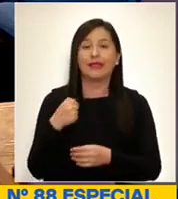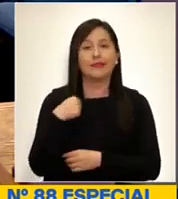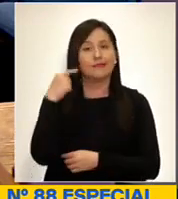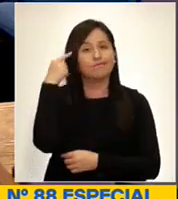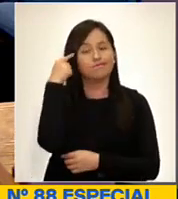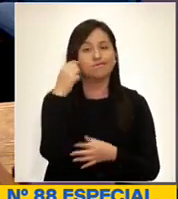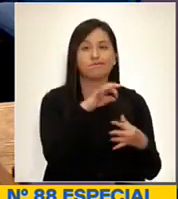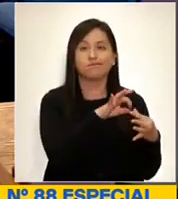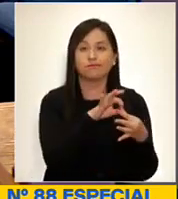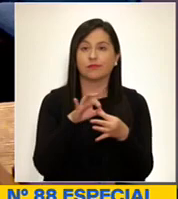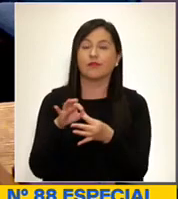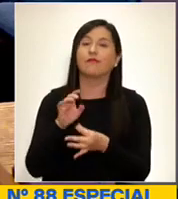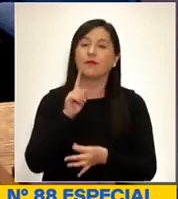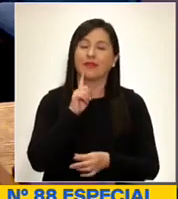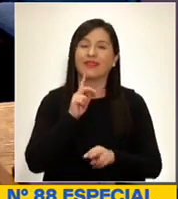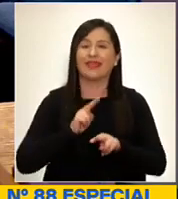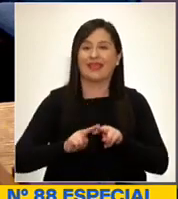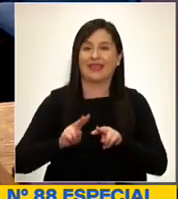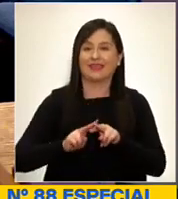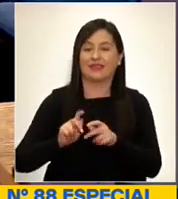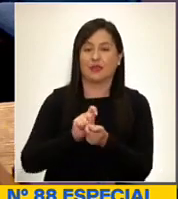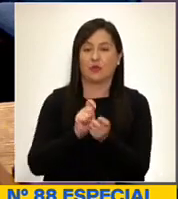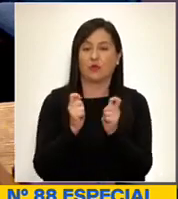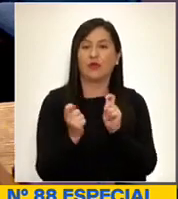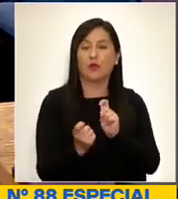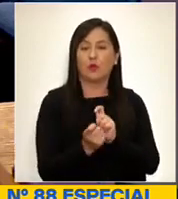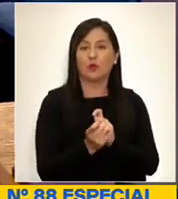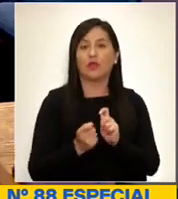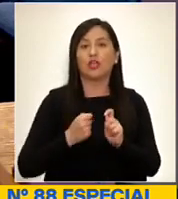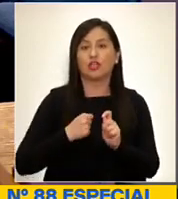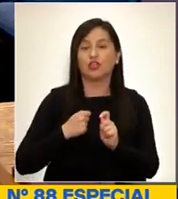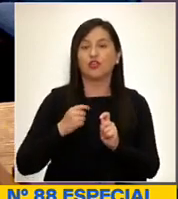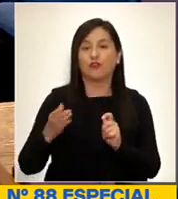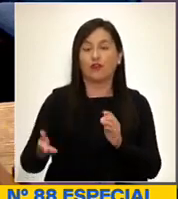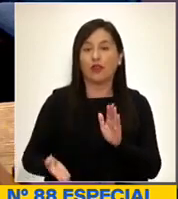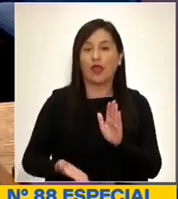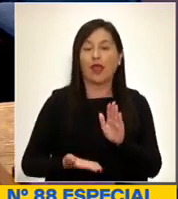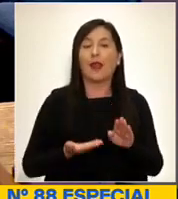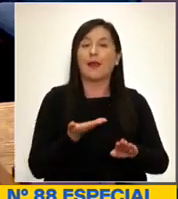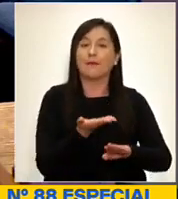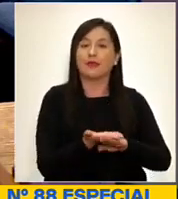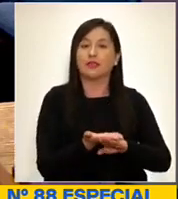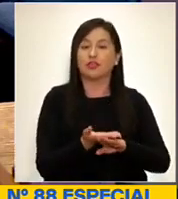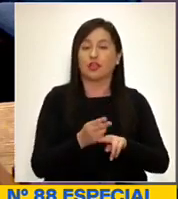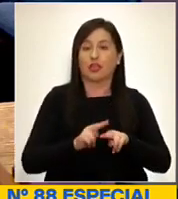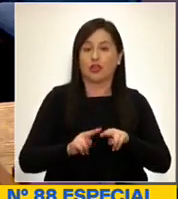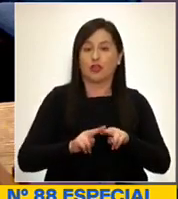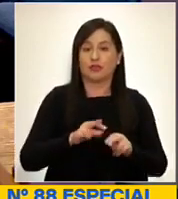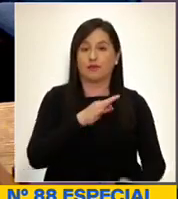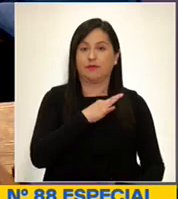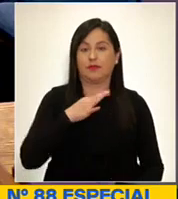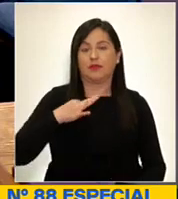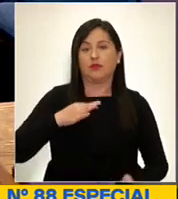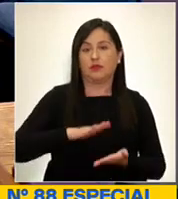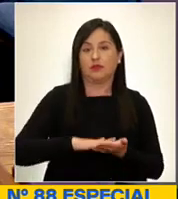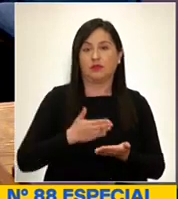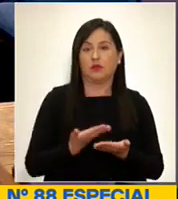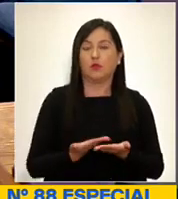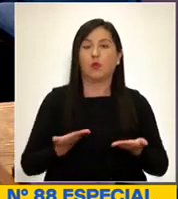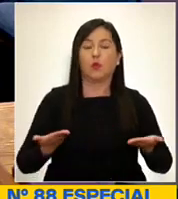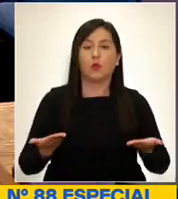a tener que hacer un ajuste y yo voy a acompañar la solicitud que nos ha hecho la ministra de salud respecto de cómo tenemos